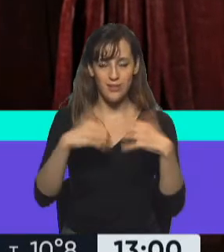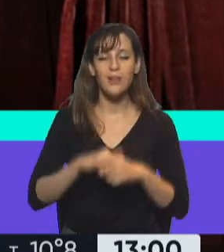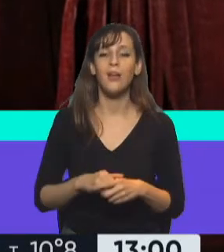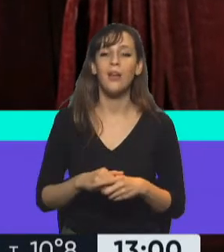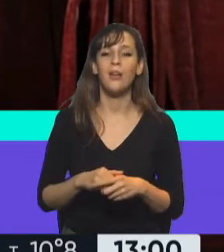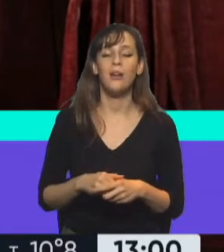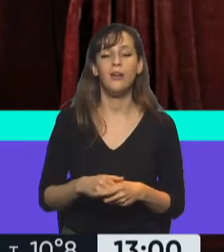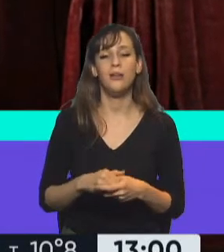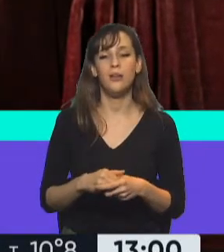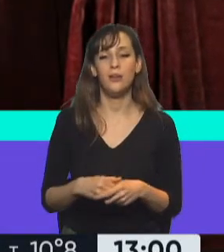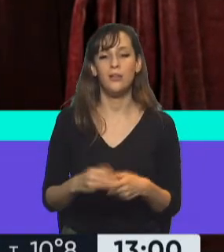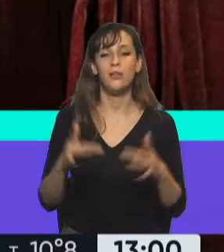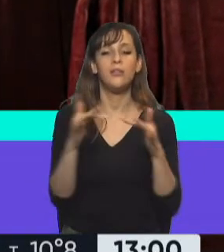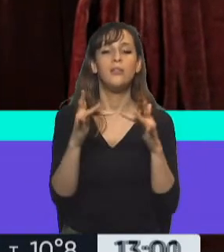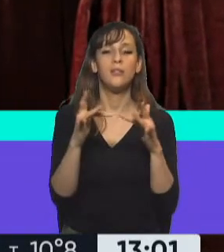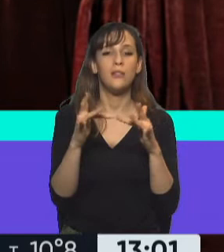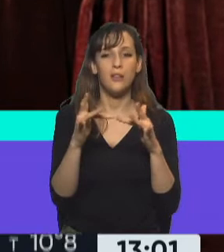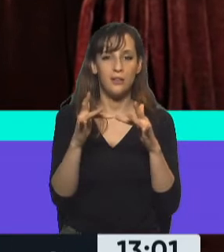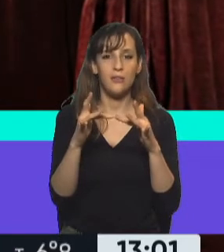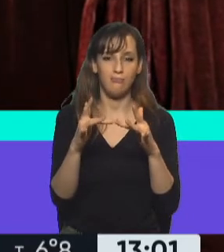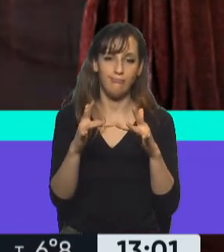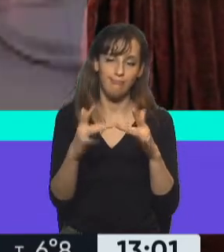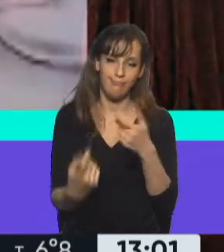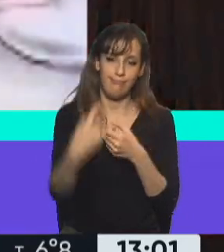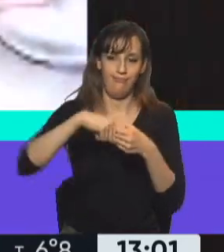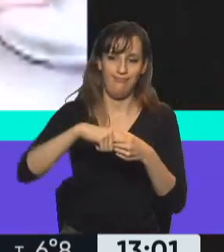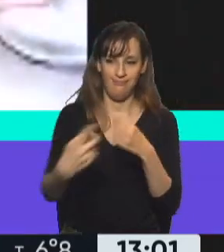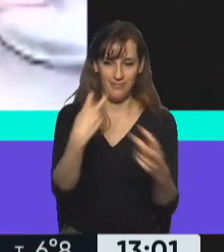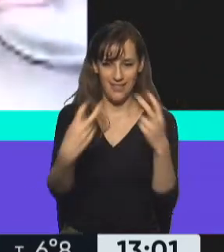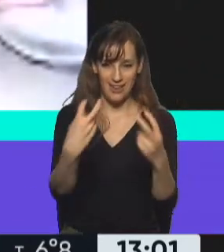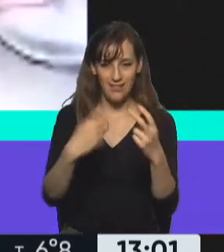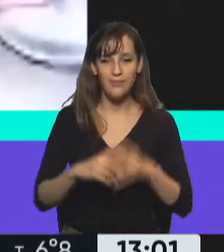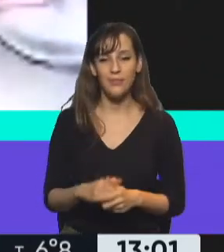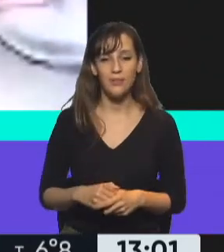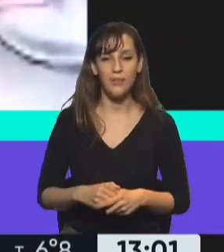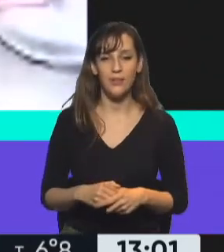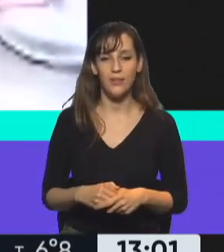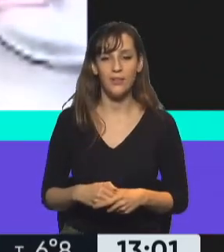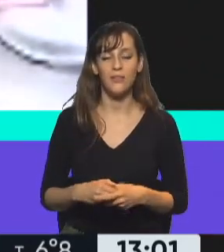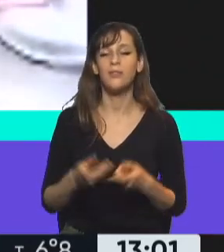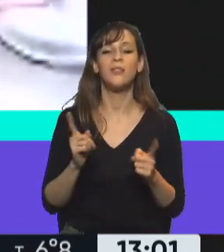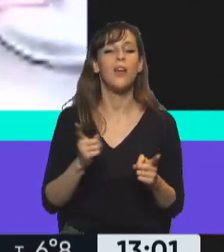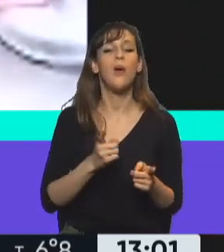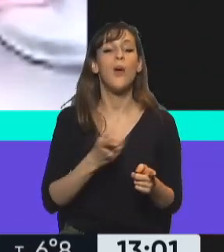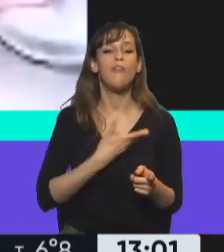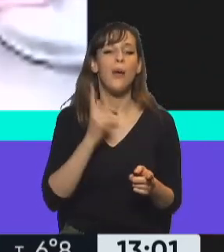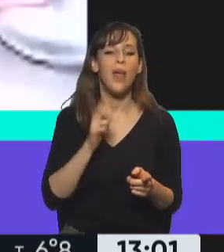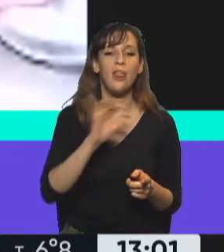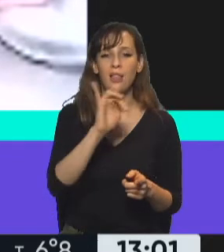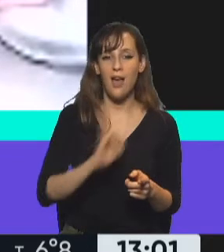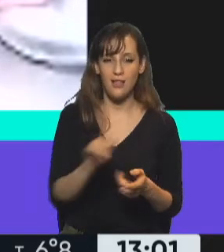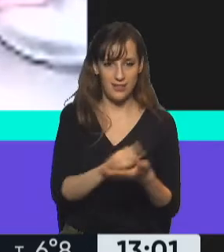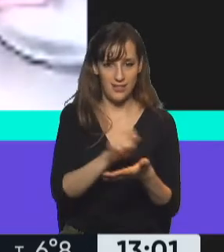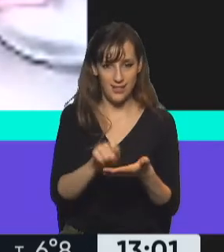en este caso, con esa obra que la escribió Fabián Díaz y está previsto también posterior, como